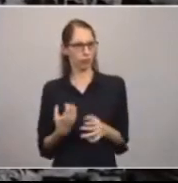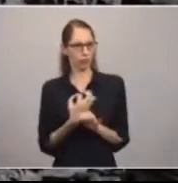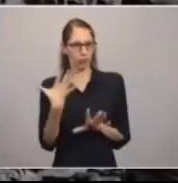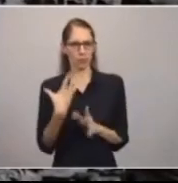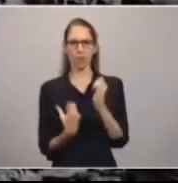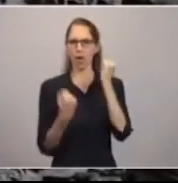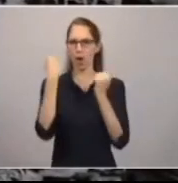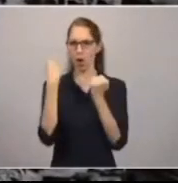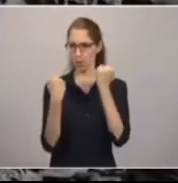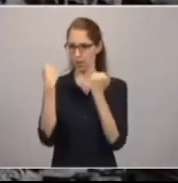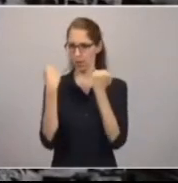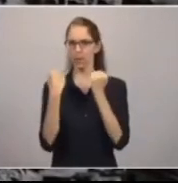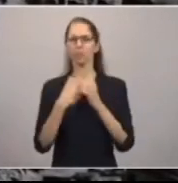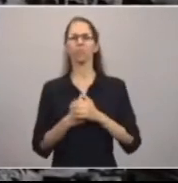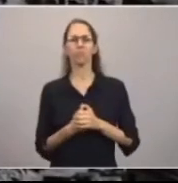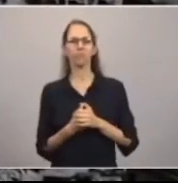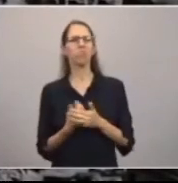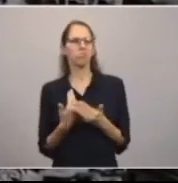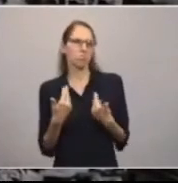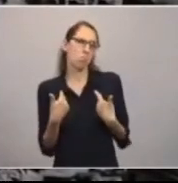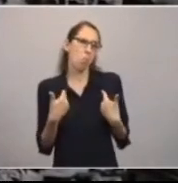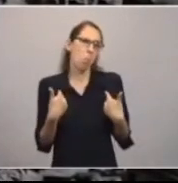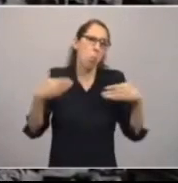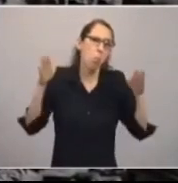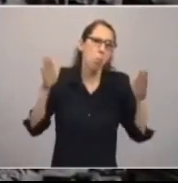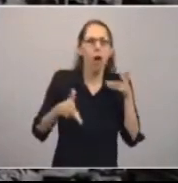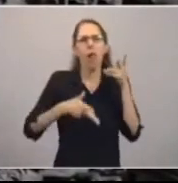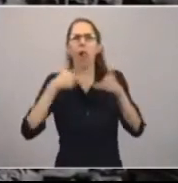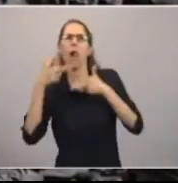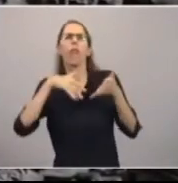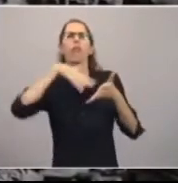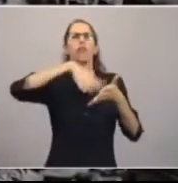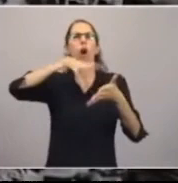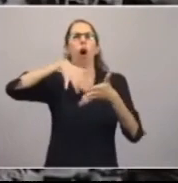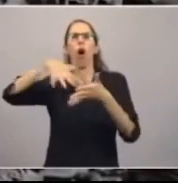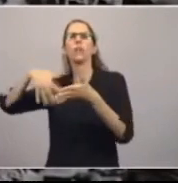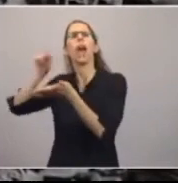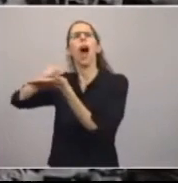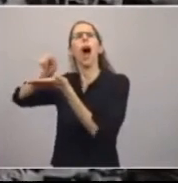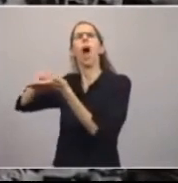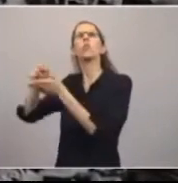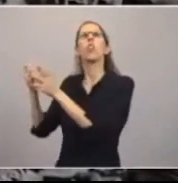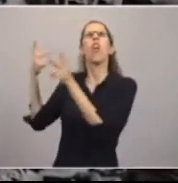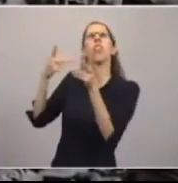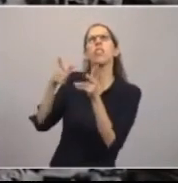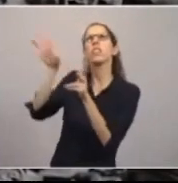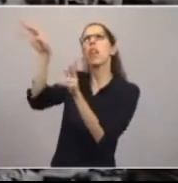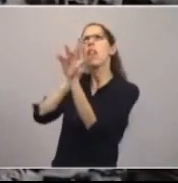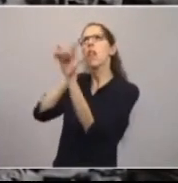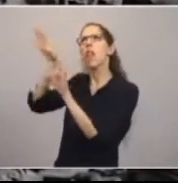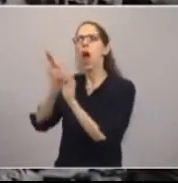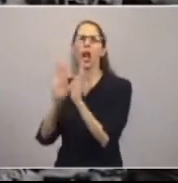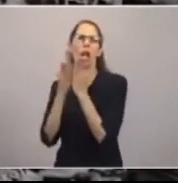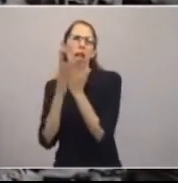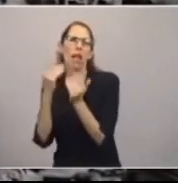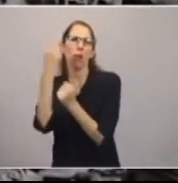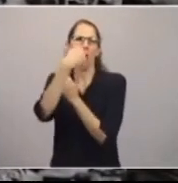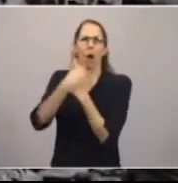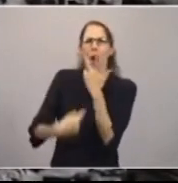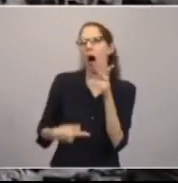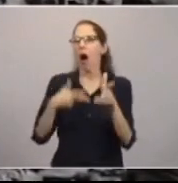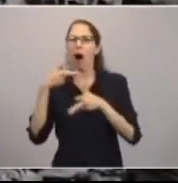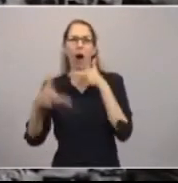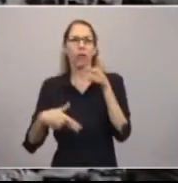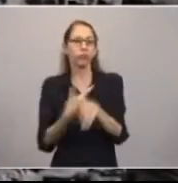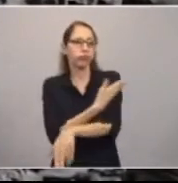traer muchísimas teorías, autores, citas, libros de texto, podríamos estar un rato largo discutiendo y explicando que